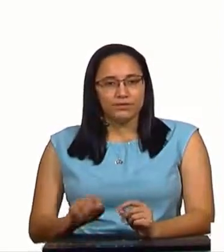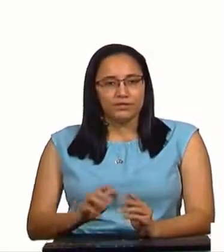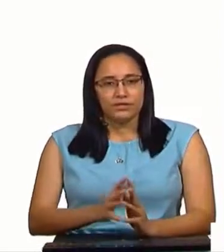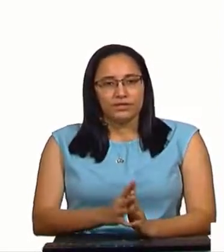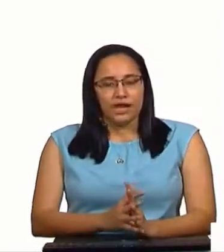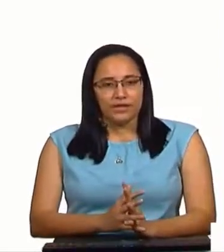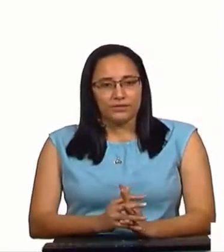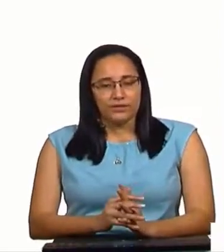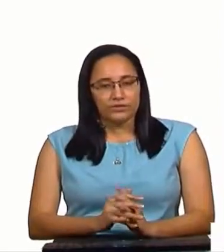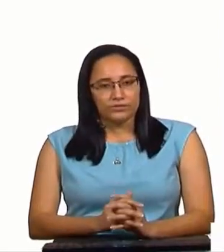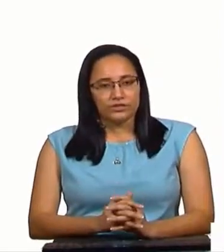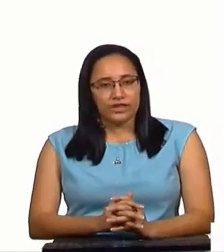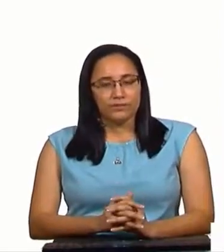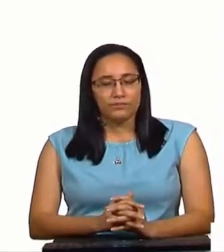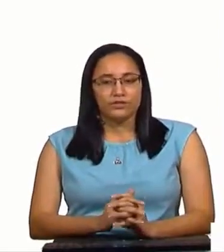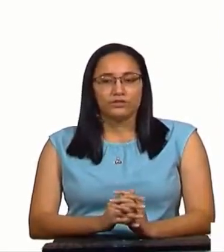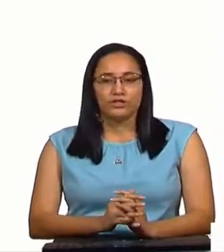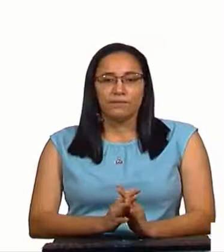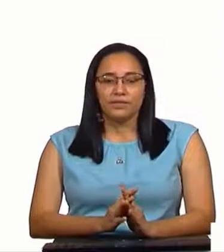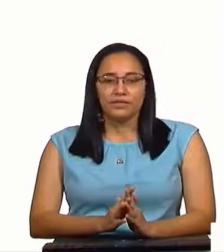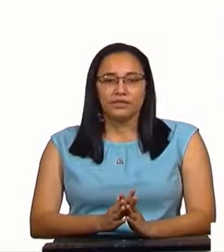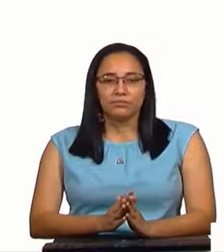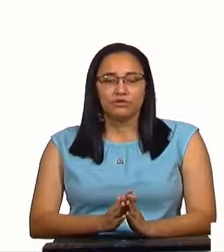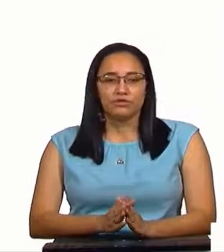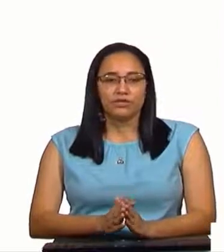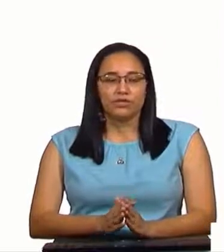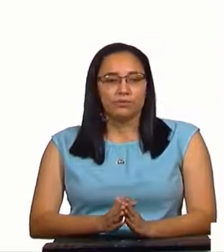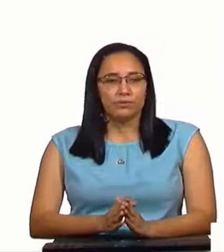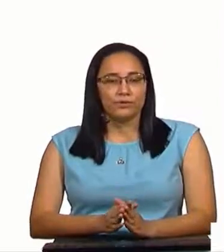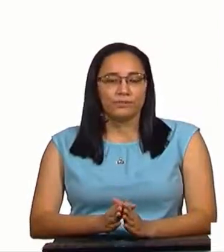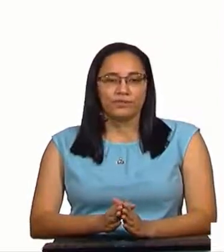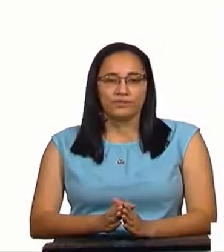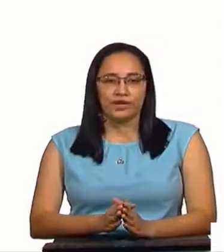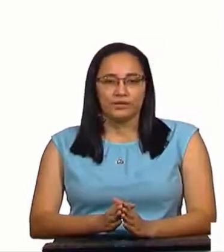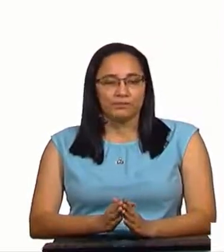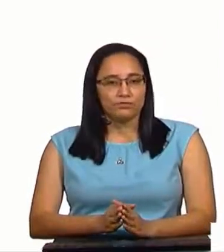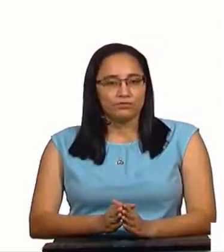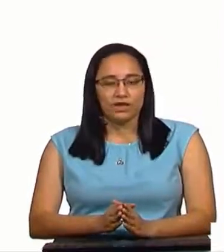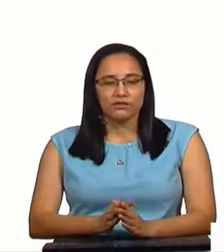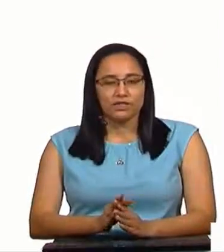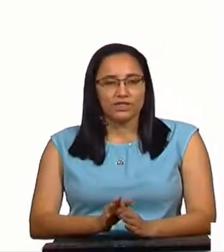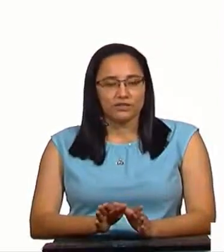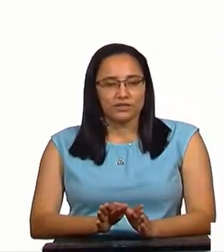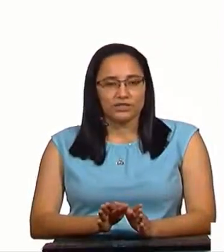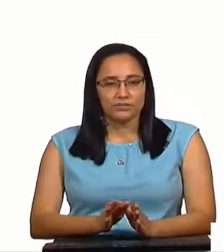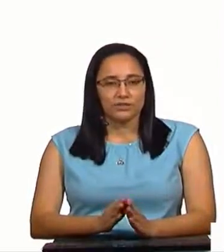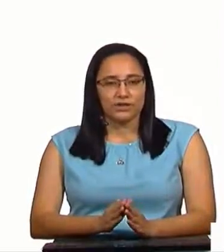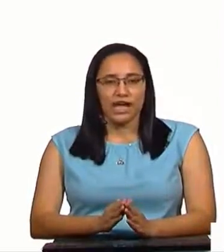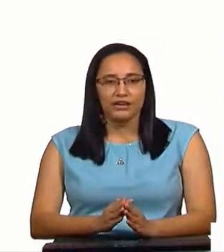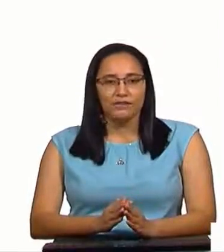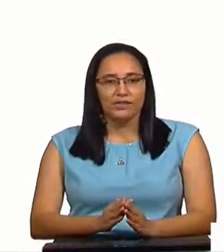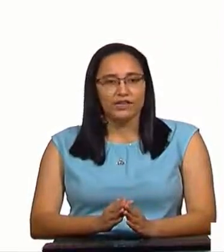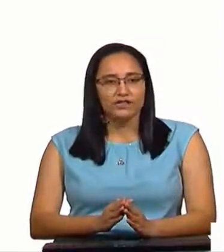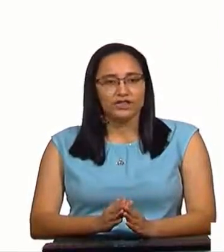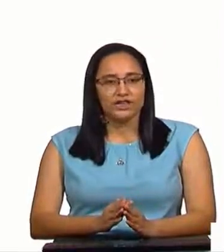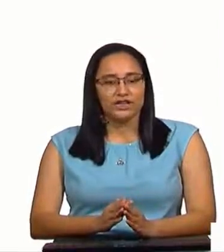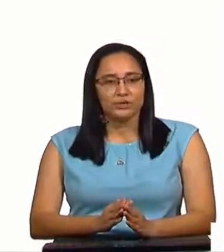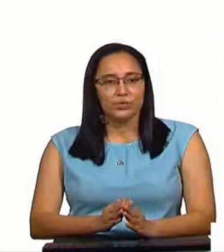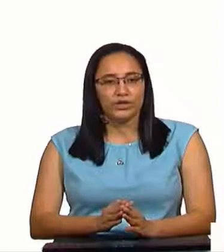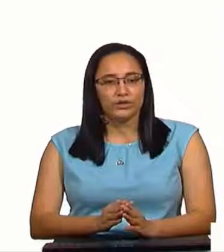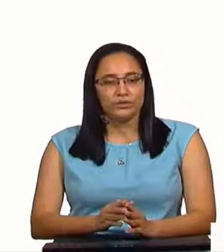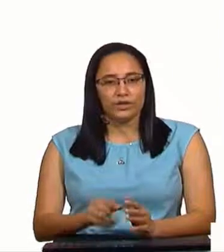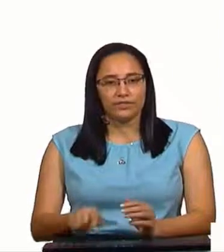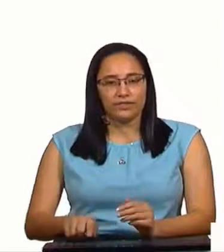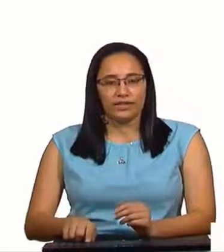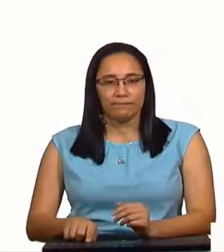ejemplo. Hay algunos ejemplos. Si ustedes ven, tenemos todos los pronombres personales. Vamos a usarlos sin ninguna excepción. I, you, he, she, it,